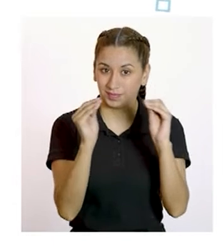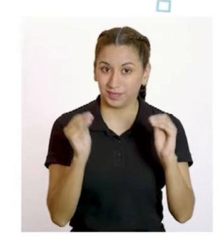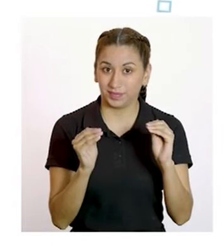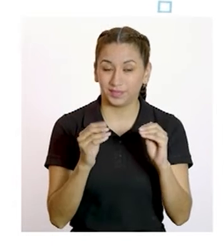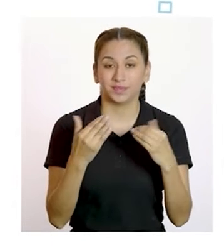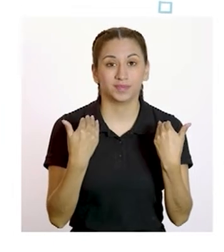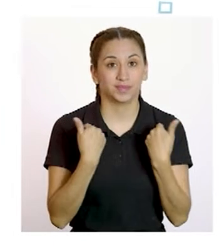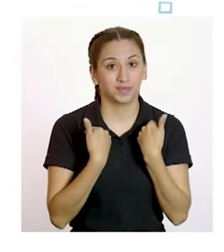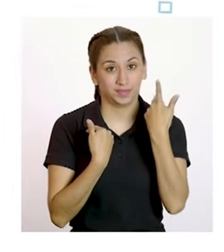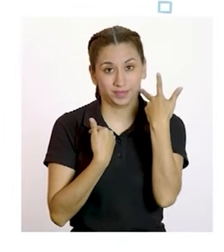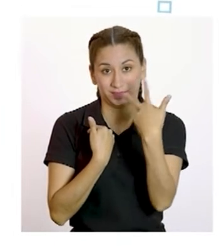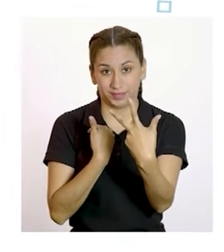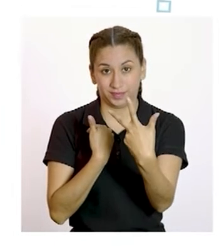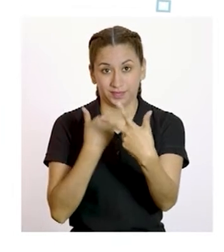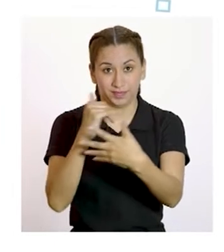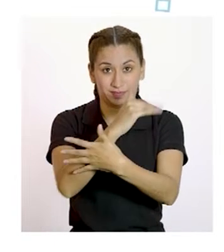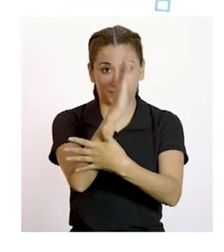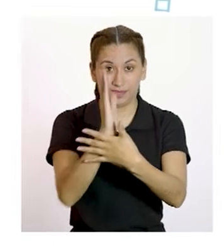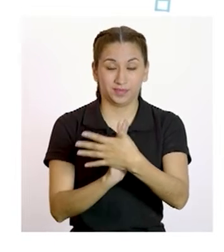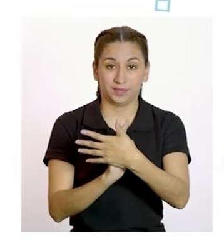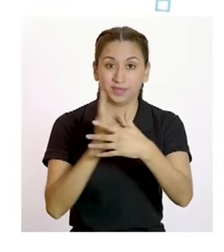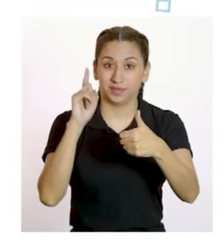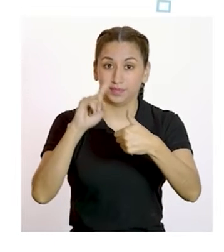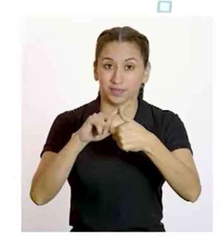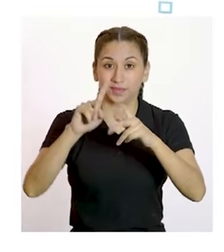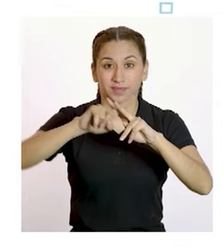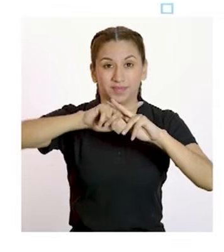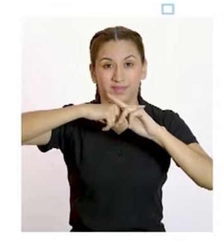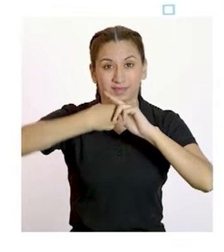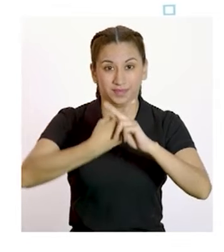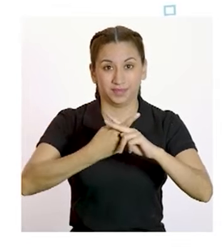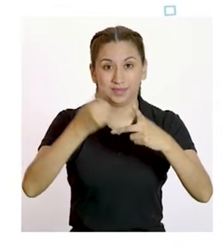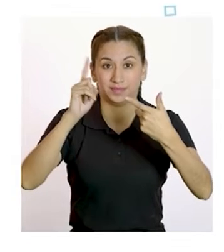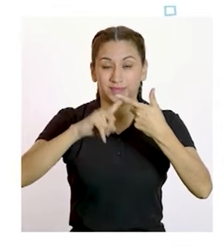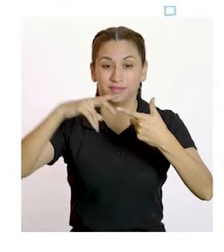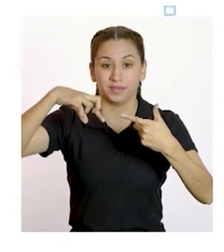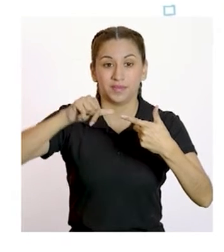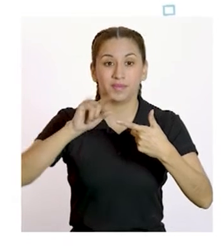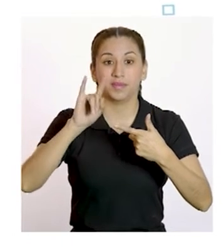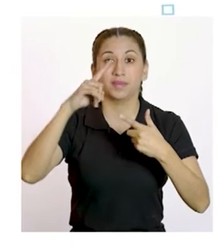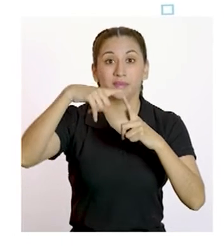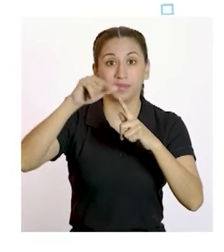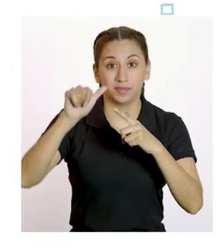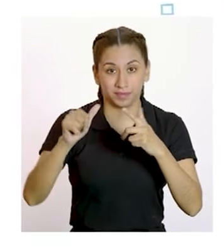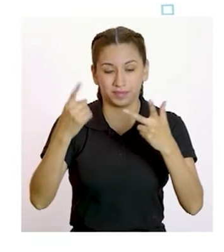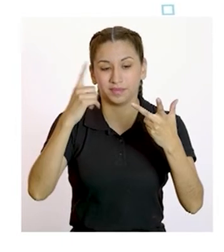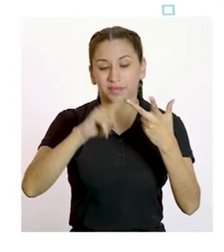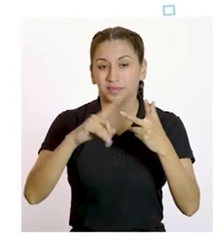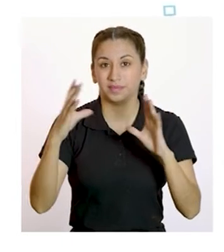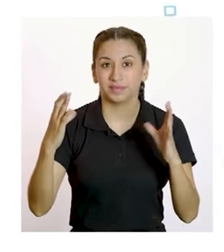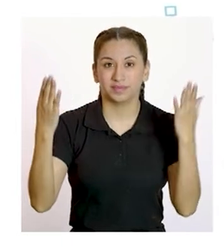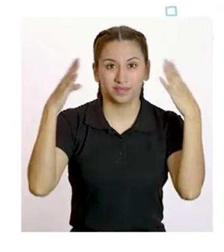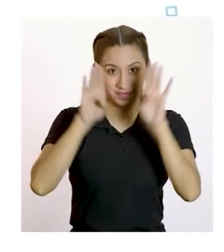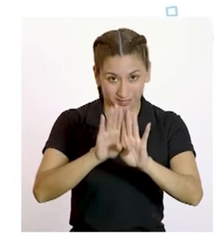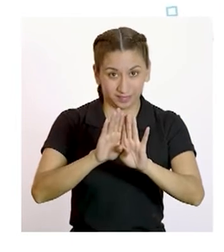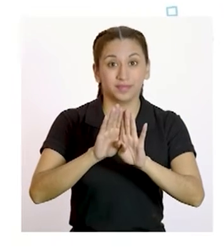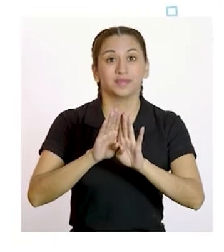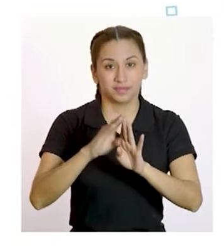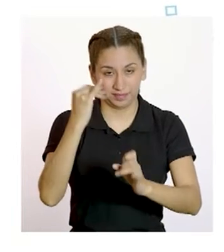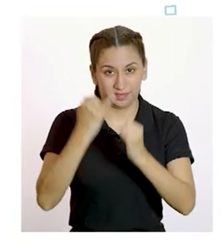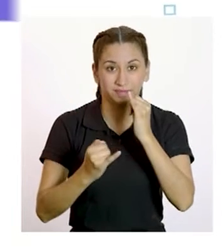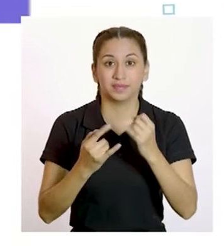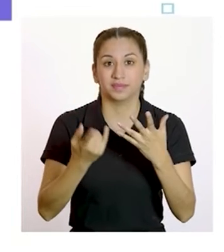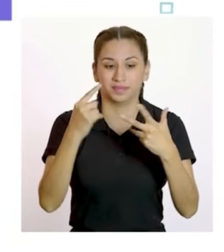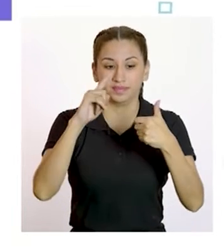una cartilla, esta tiene tres partes: el inicio, las pautas y el cierre. En el inicio